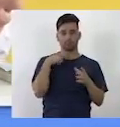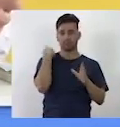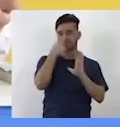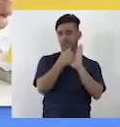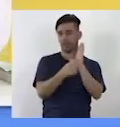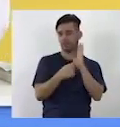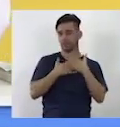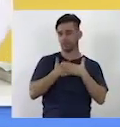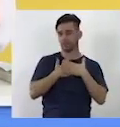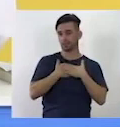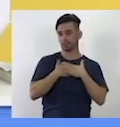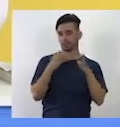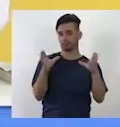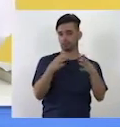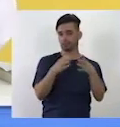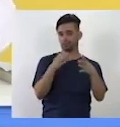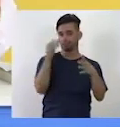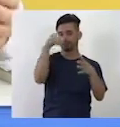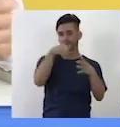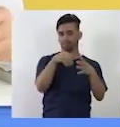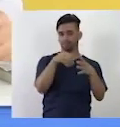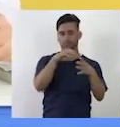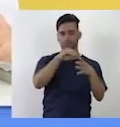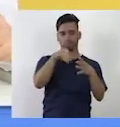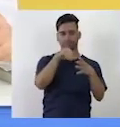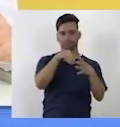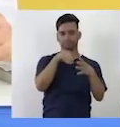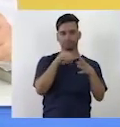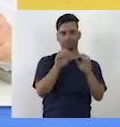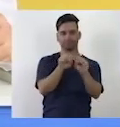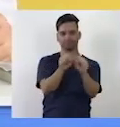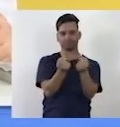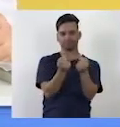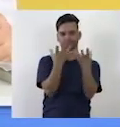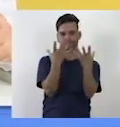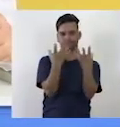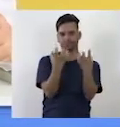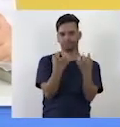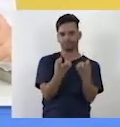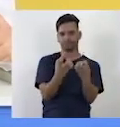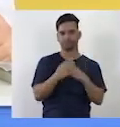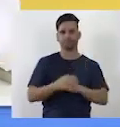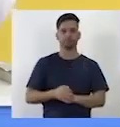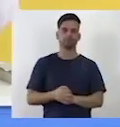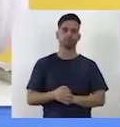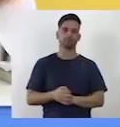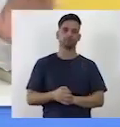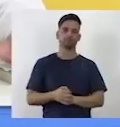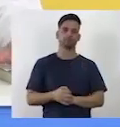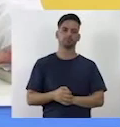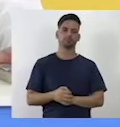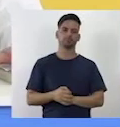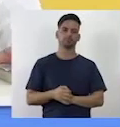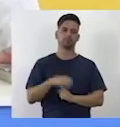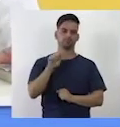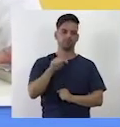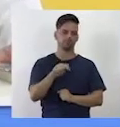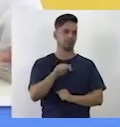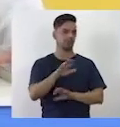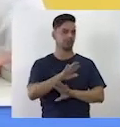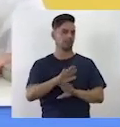porque destruye el recipiente hay un detalle de esto que